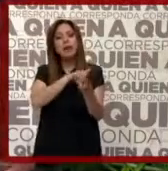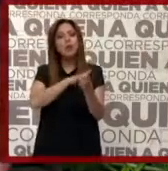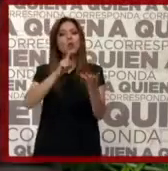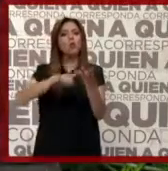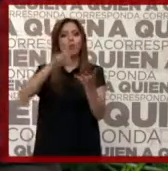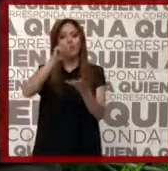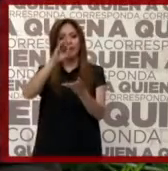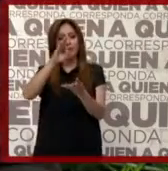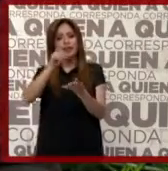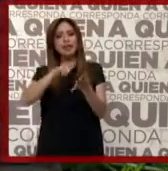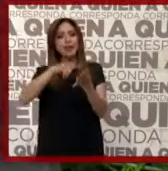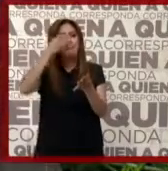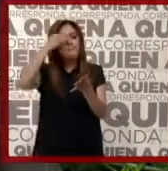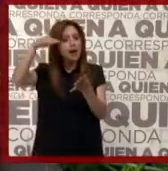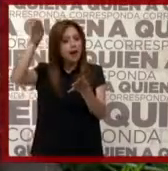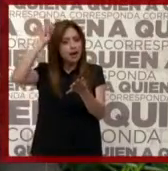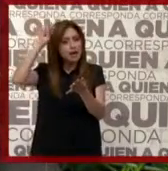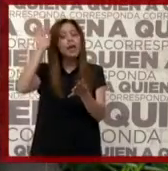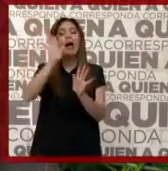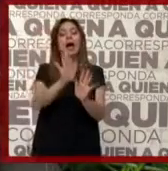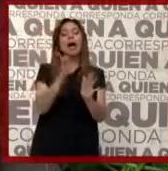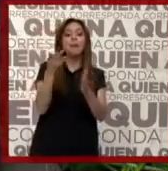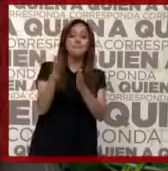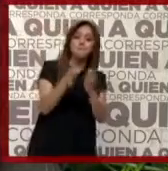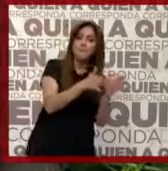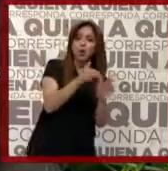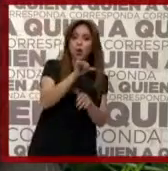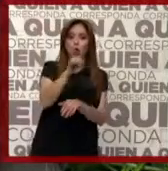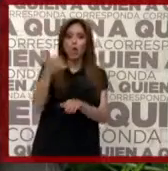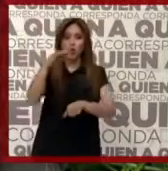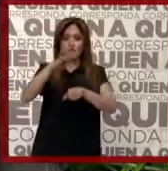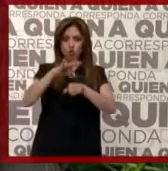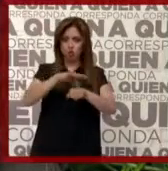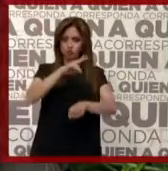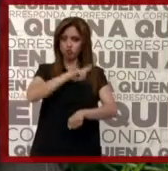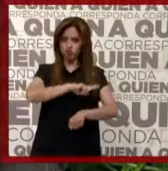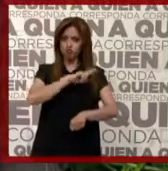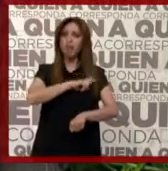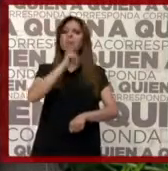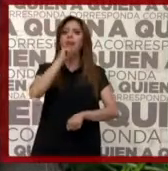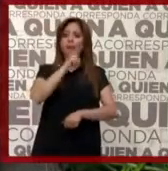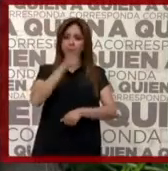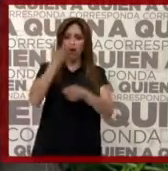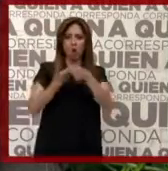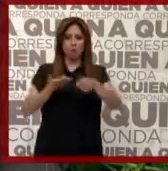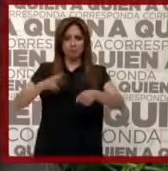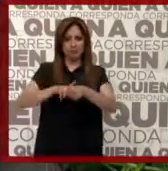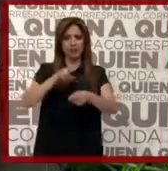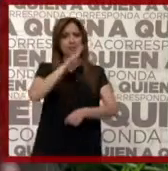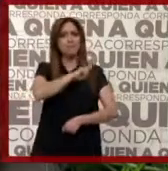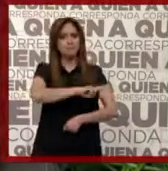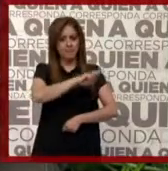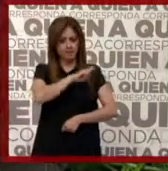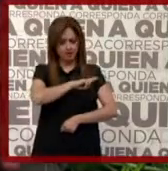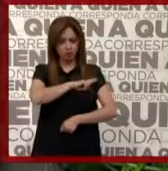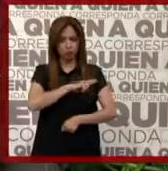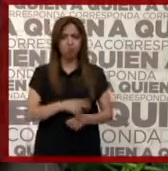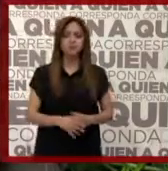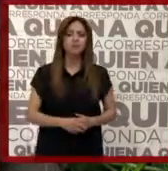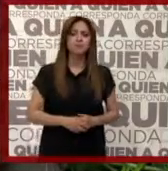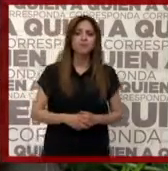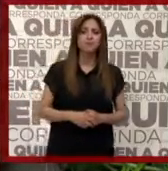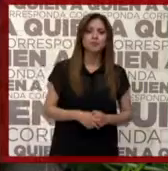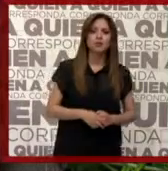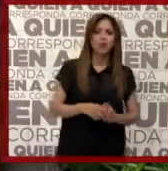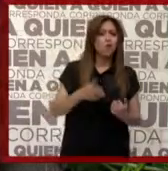etcétera atendemos es que ellas pero también de médicos privados y de instituciones privadas hospitales privados etc todo lo que tenga que